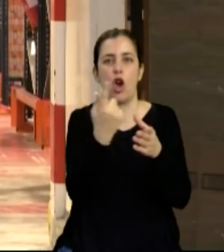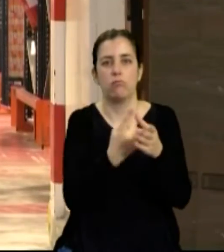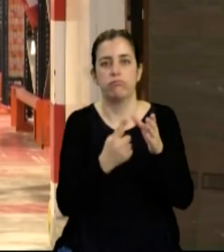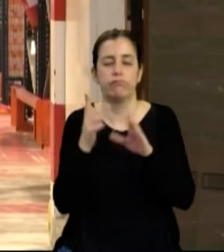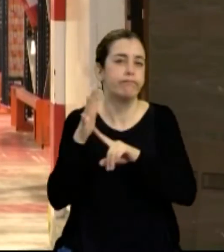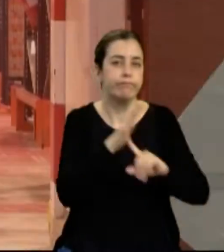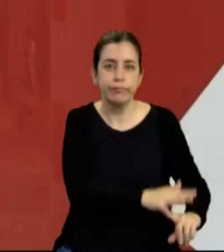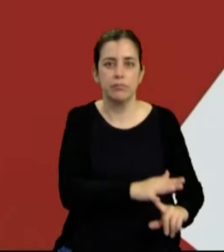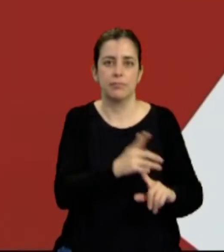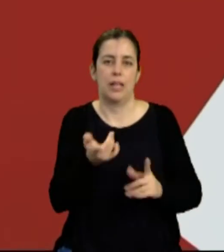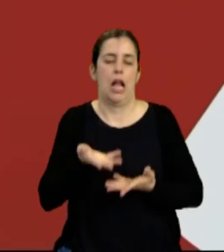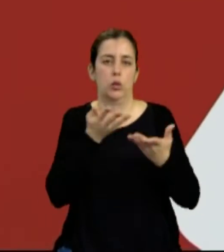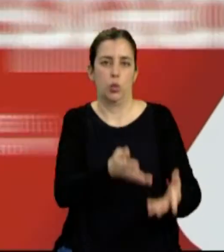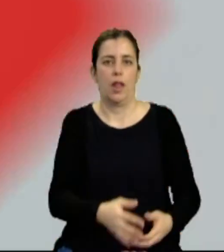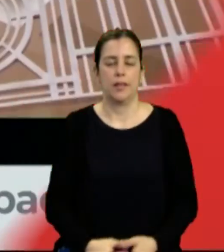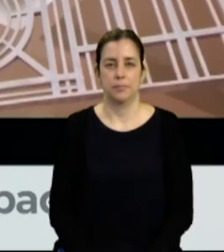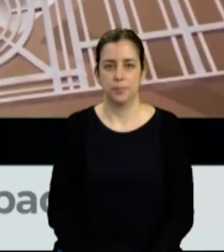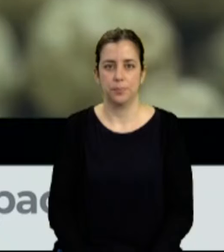grande.